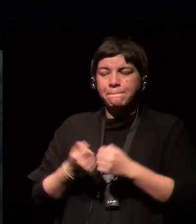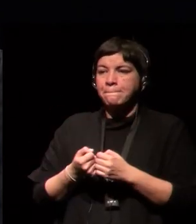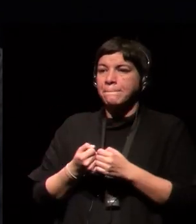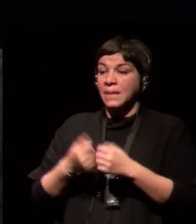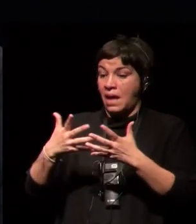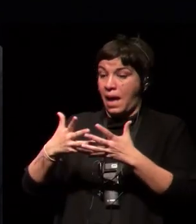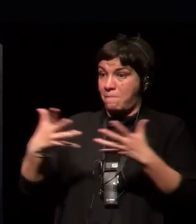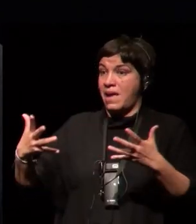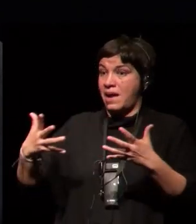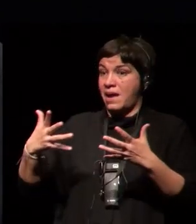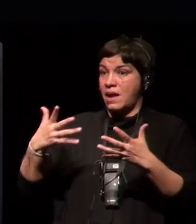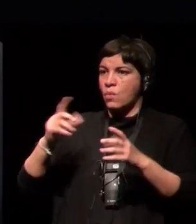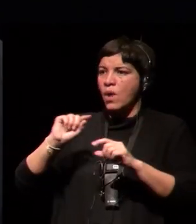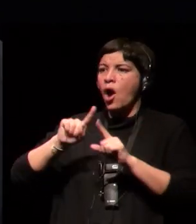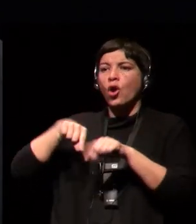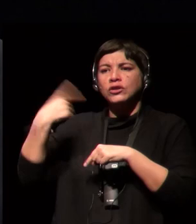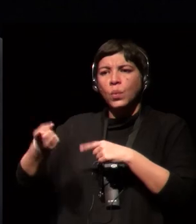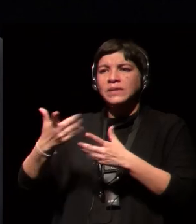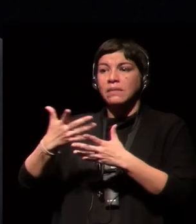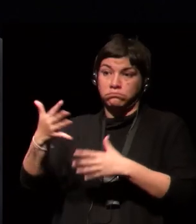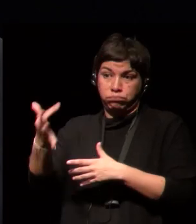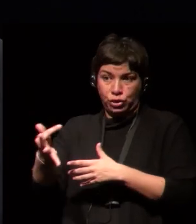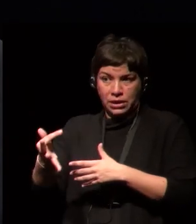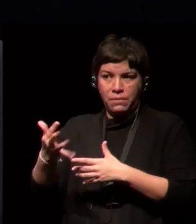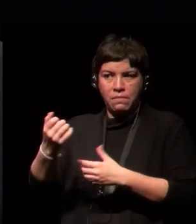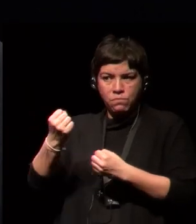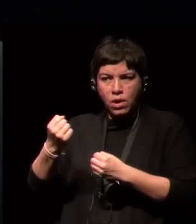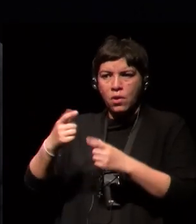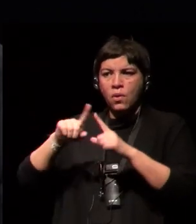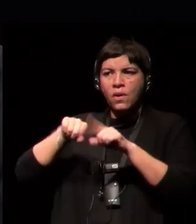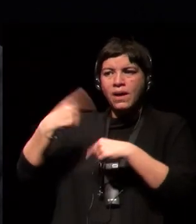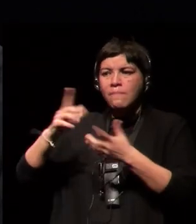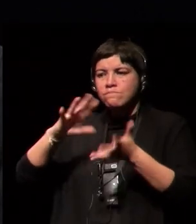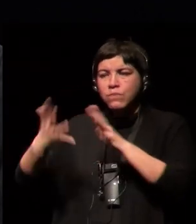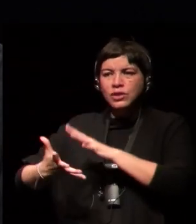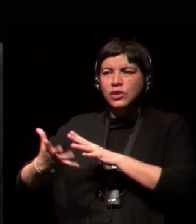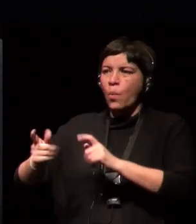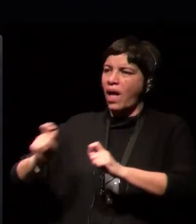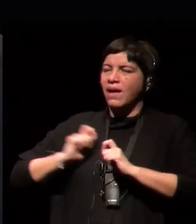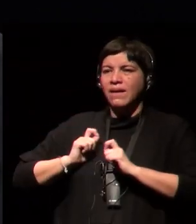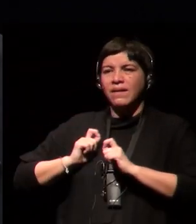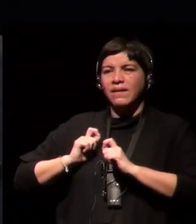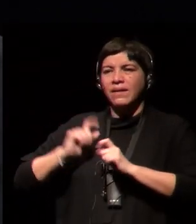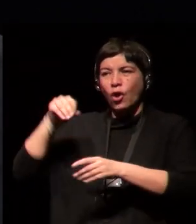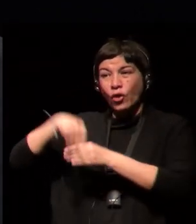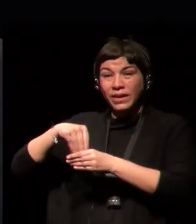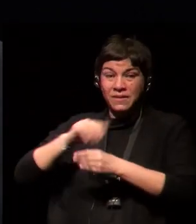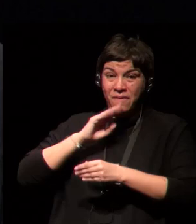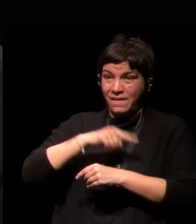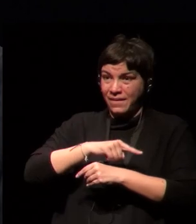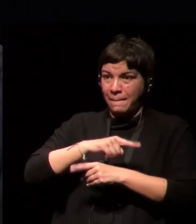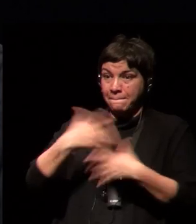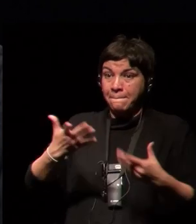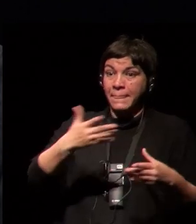consecuencias buenas, poderosas de los procesos que nos permiten el contenido. El contenido y el proceso pueden